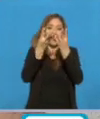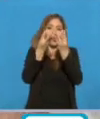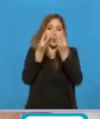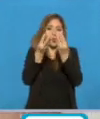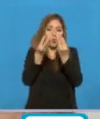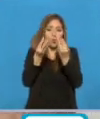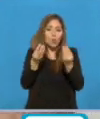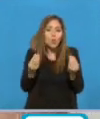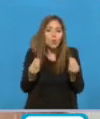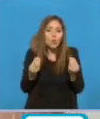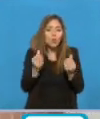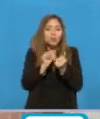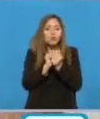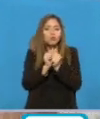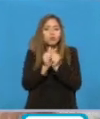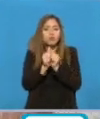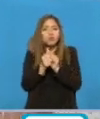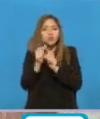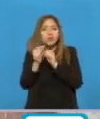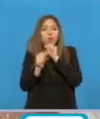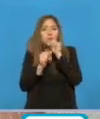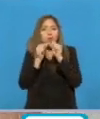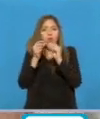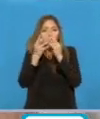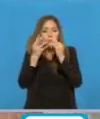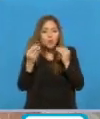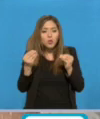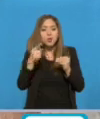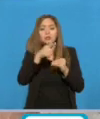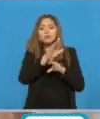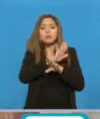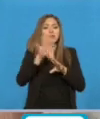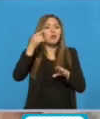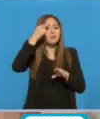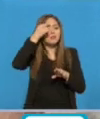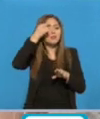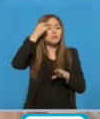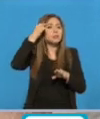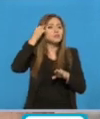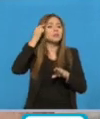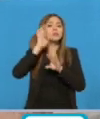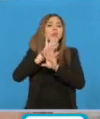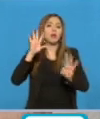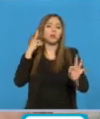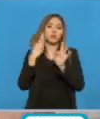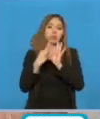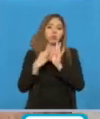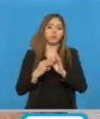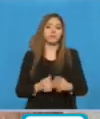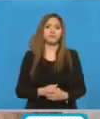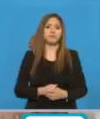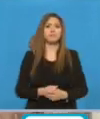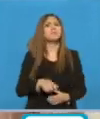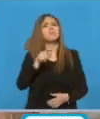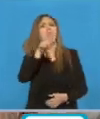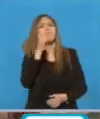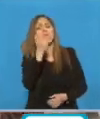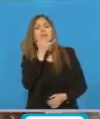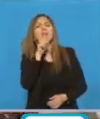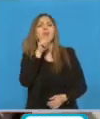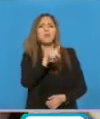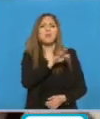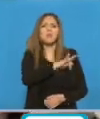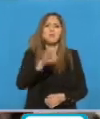que posteriormente se va deshaciendo poco a poco, Mira, ahí lo vemos. el hilo. ya la posición de la ceja queda Pero perfectamente bien. entonces también puede ser para aquellas personas, como veíamos,